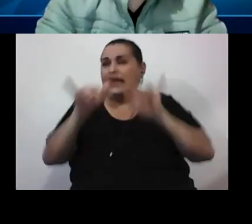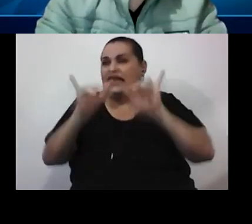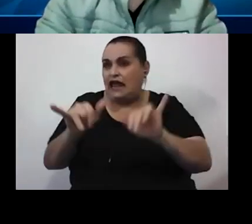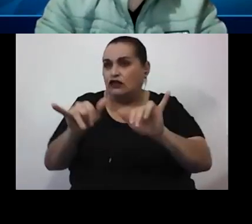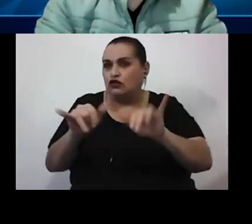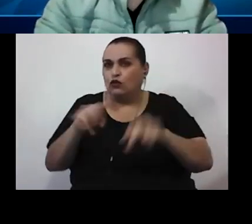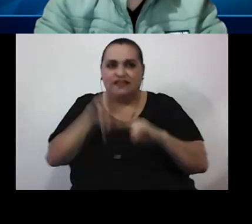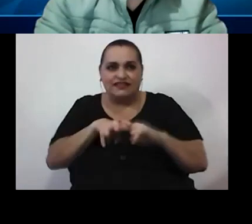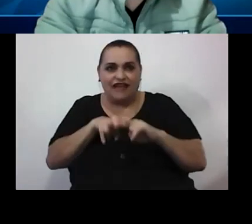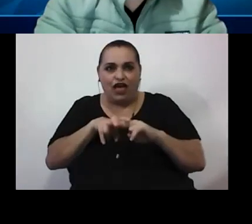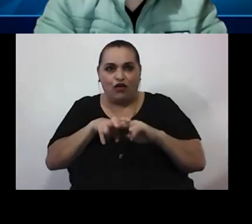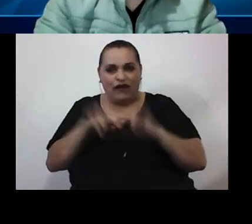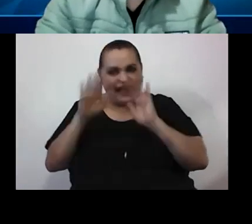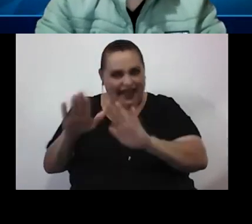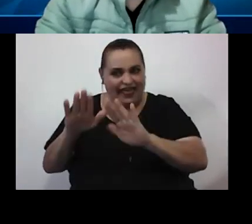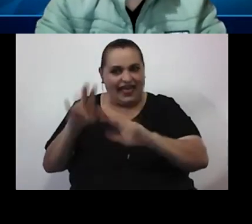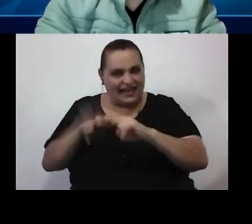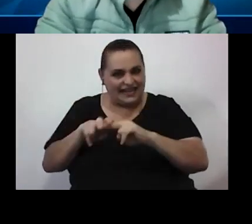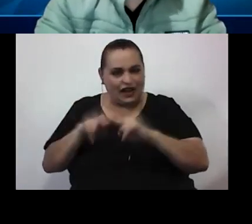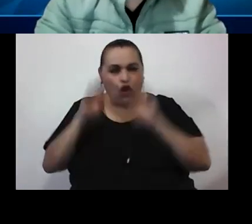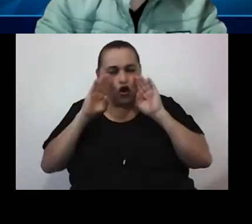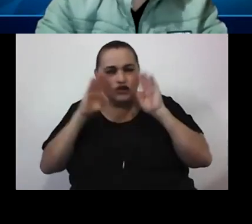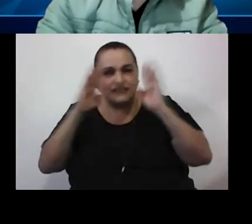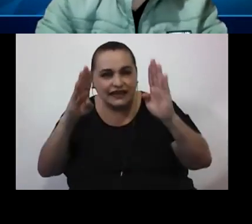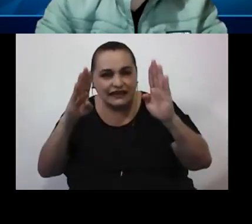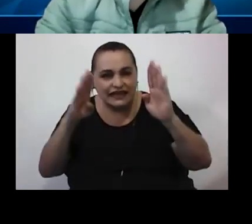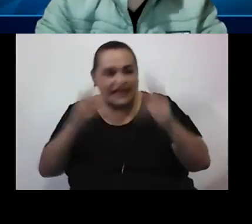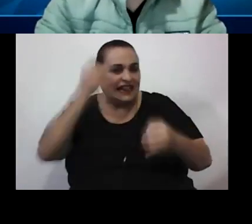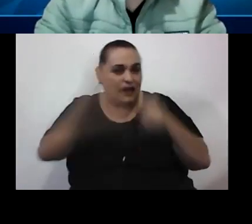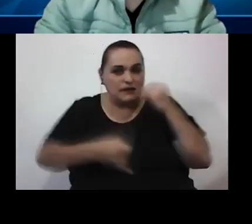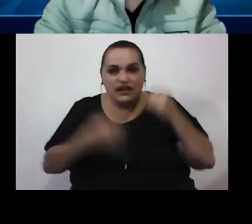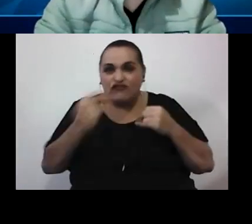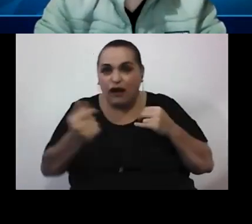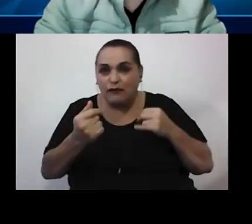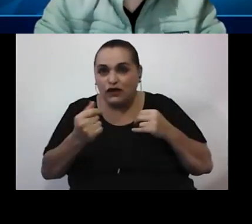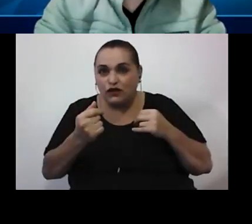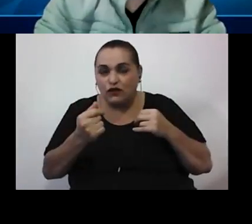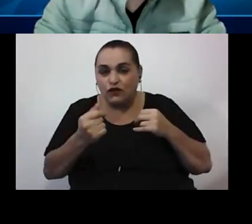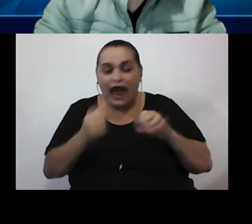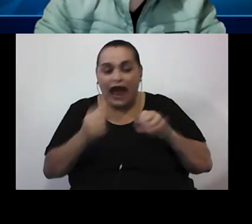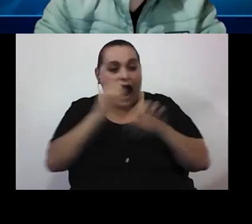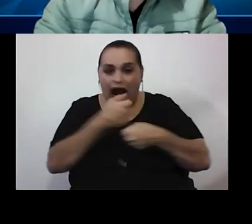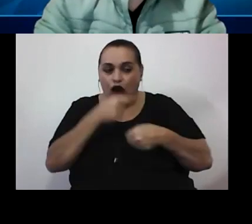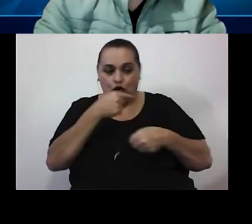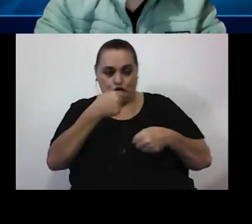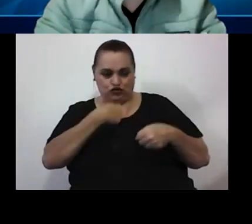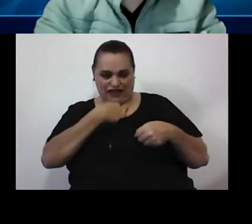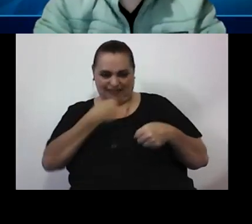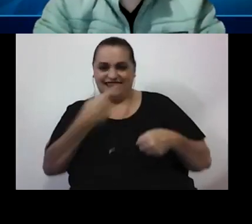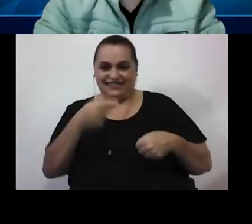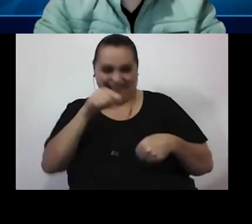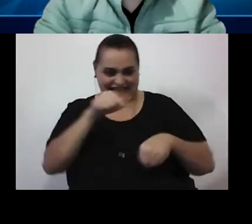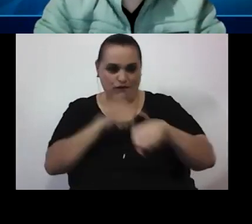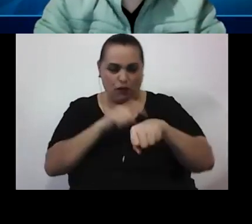quieto ahí, que se concentre, que termine rápido, que haga lo que usted dice en ese instante, que sea